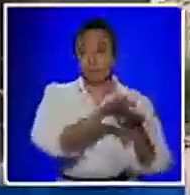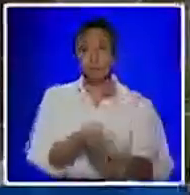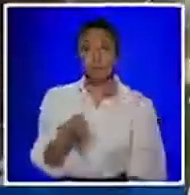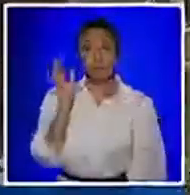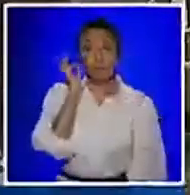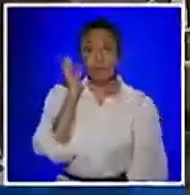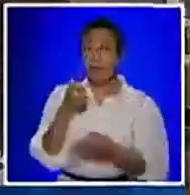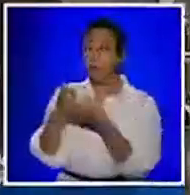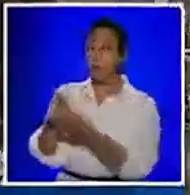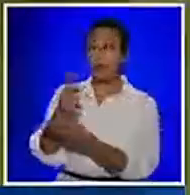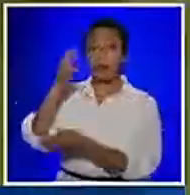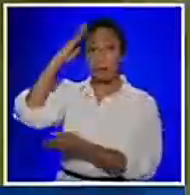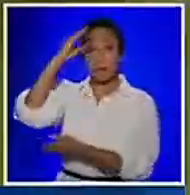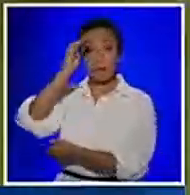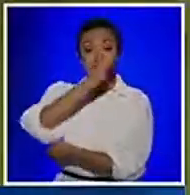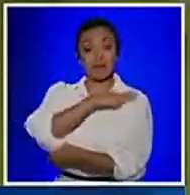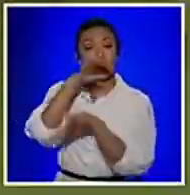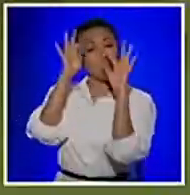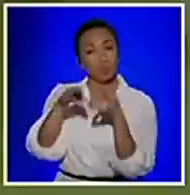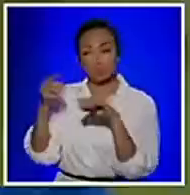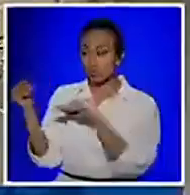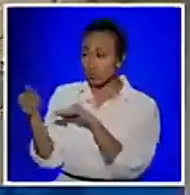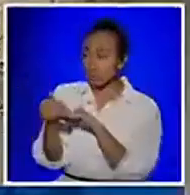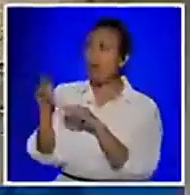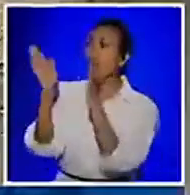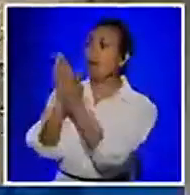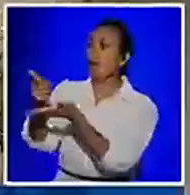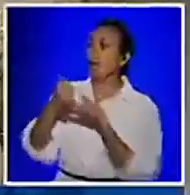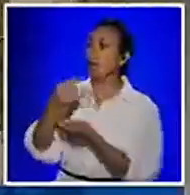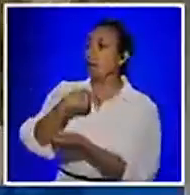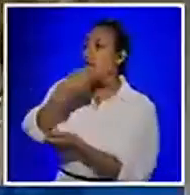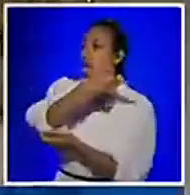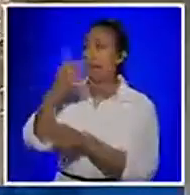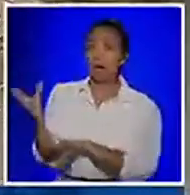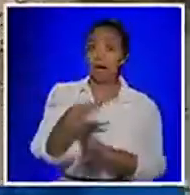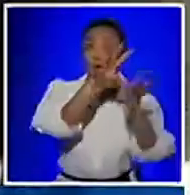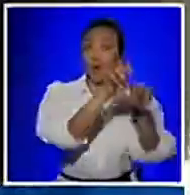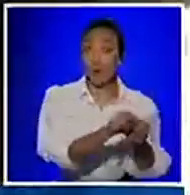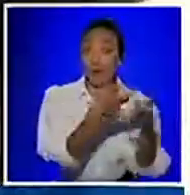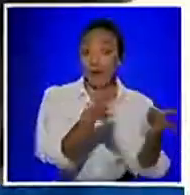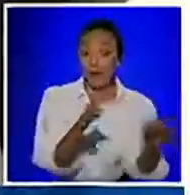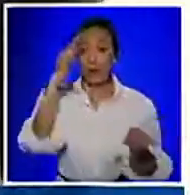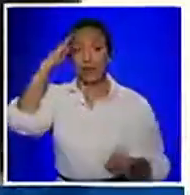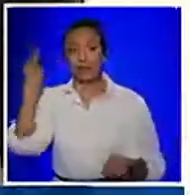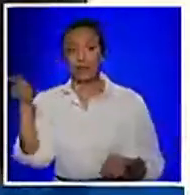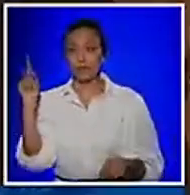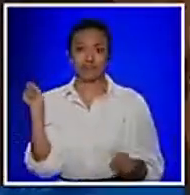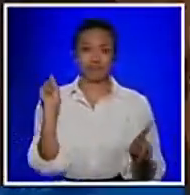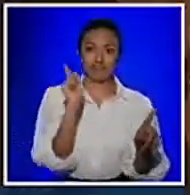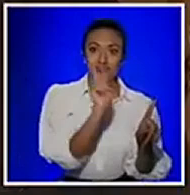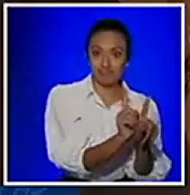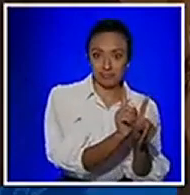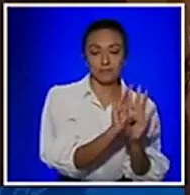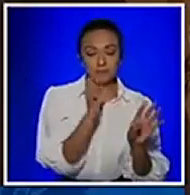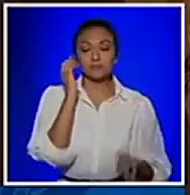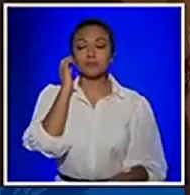militares que pasaban por el lugar quienes ubicaron a los asaltantes hasta que llegue la policía entonces realmente